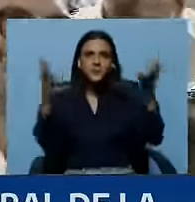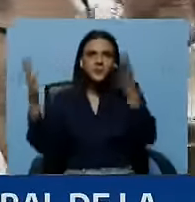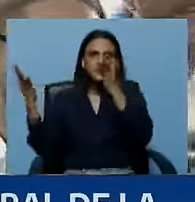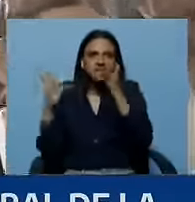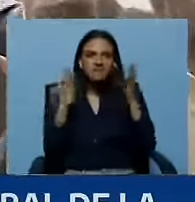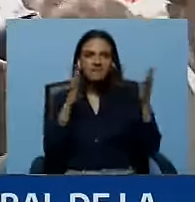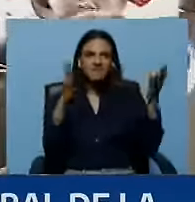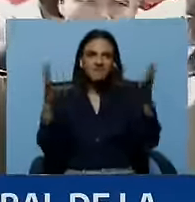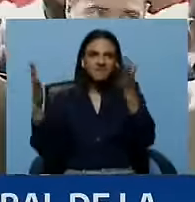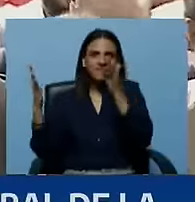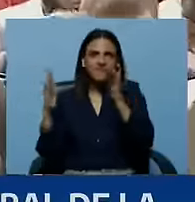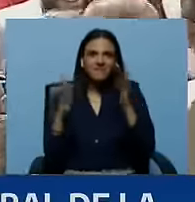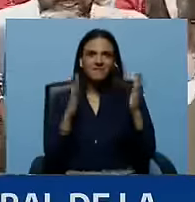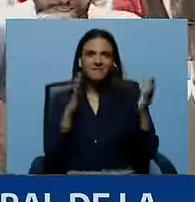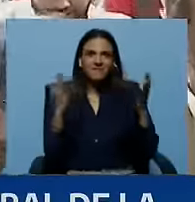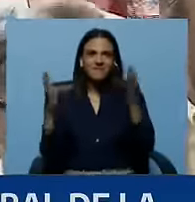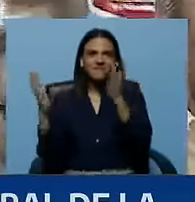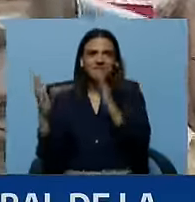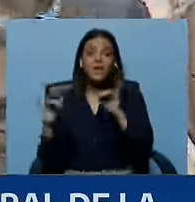Delcy